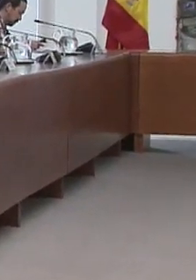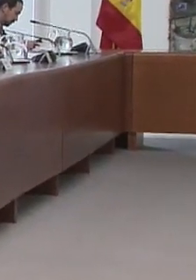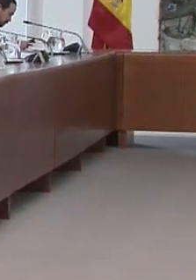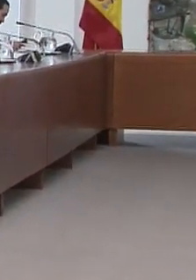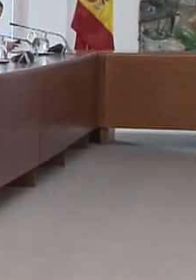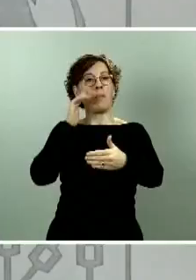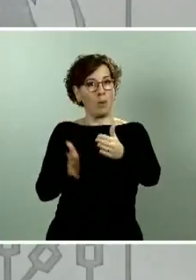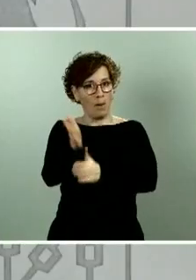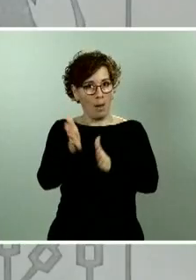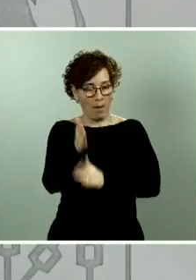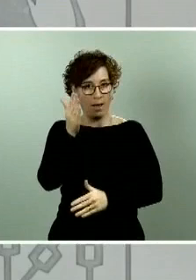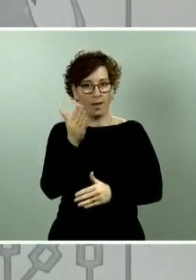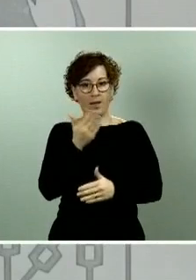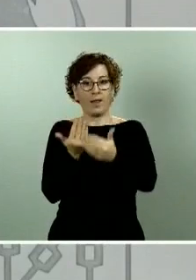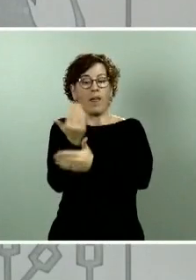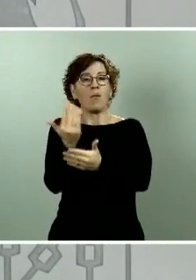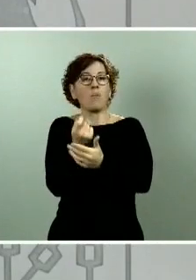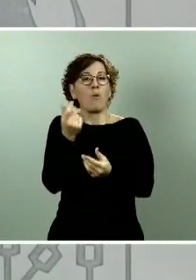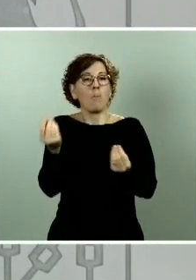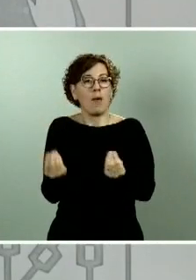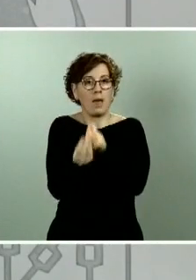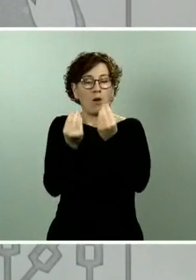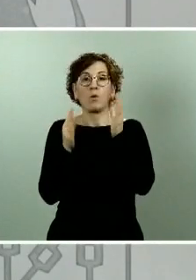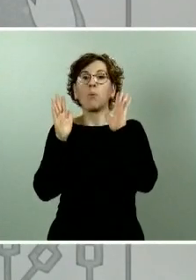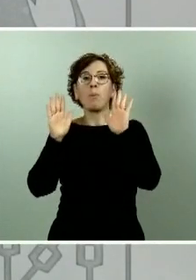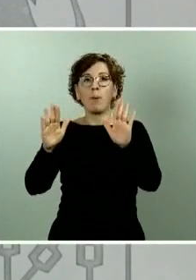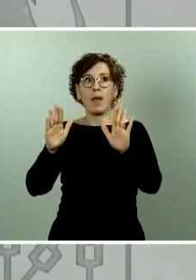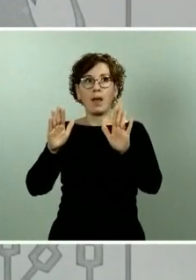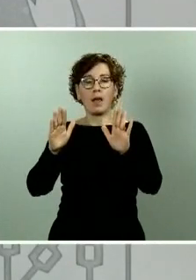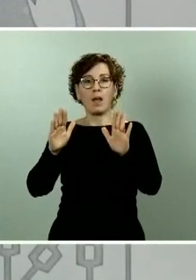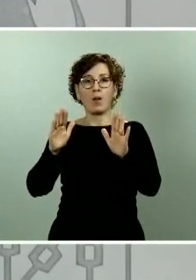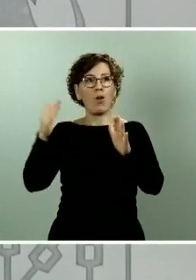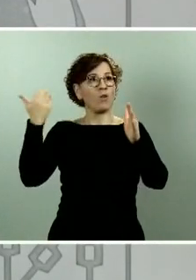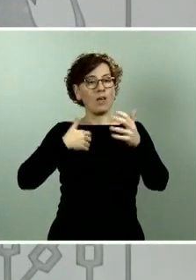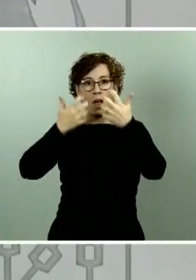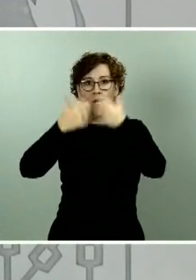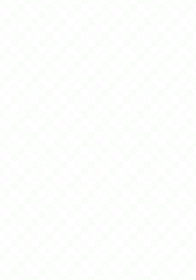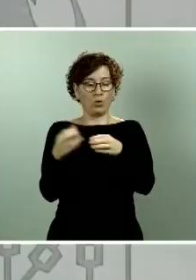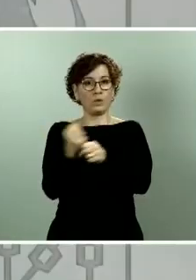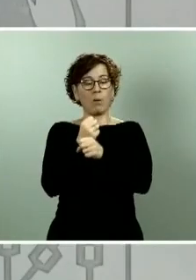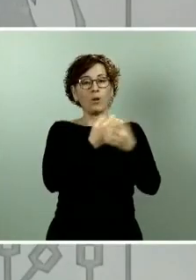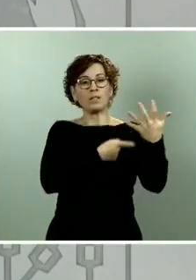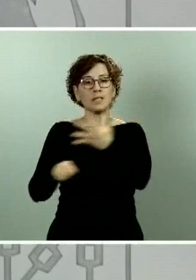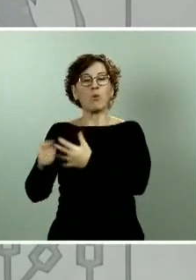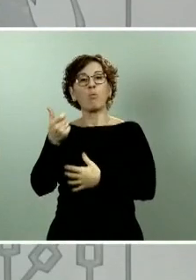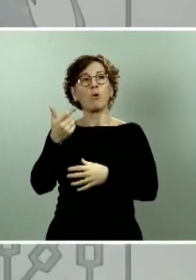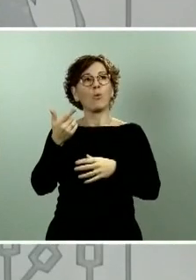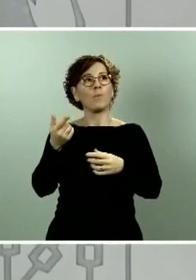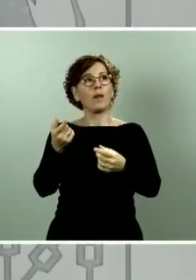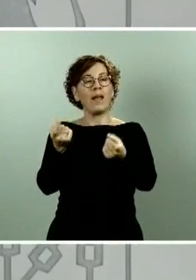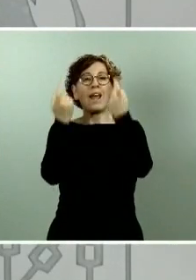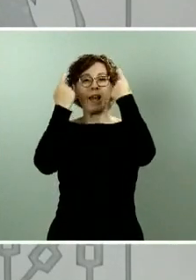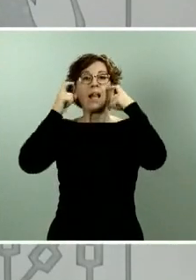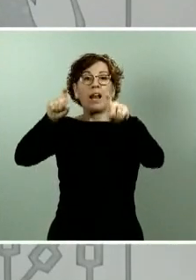Creo que es importante que huyamos de euforias excesivas y sigamos siendo prudentes. No tendría sentido que